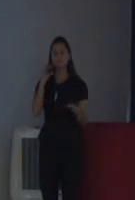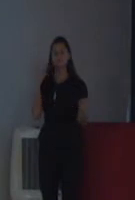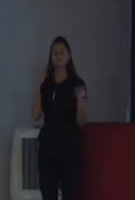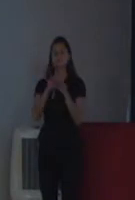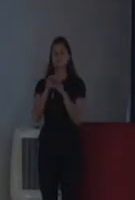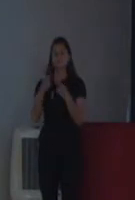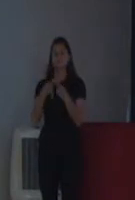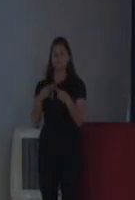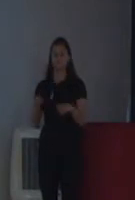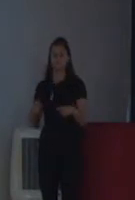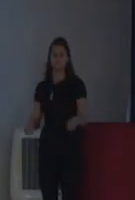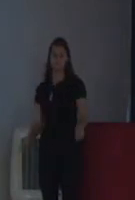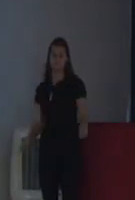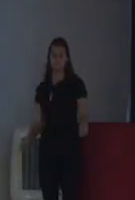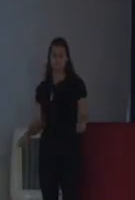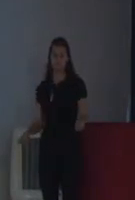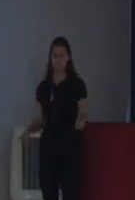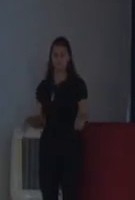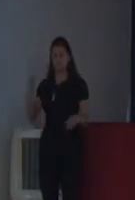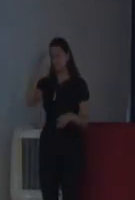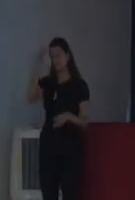¿Por qué ese enfoque diferencial?